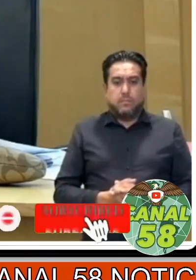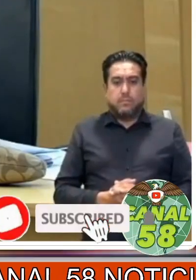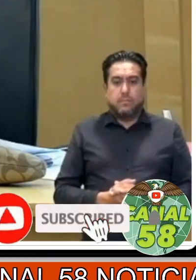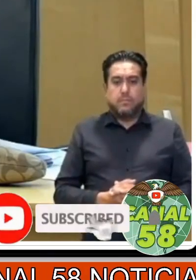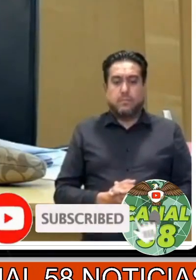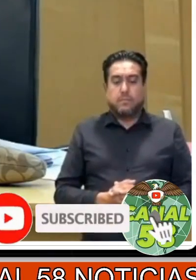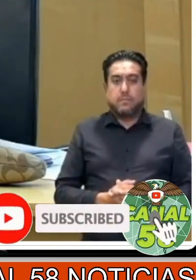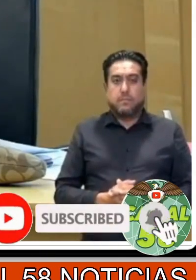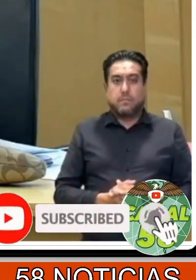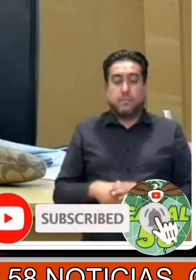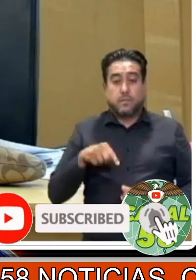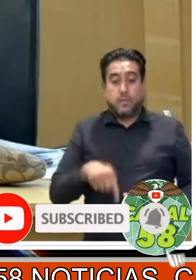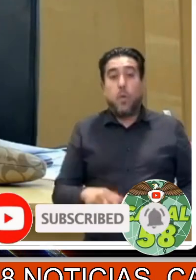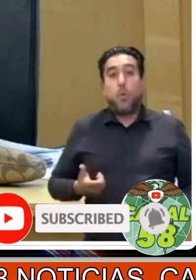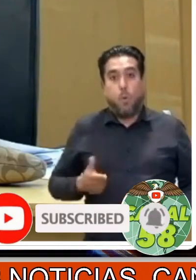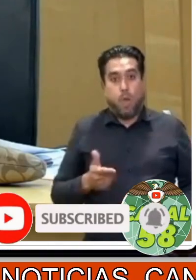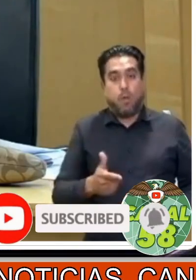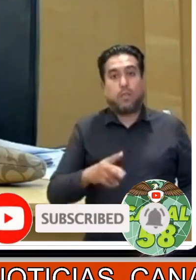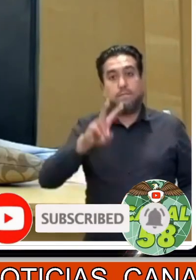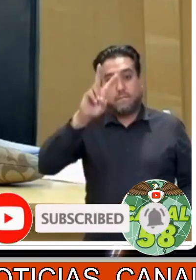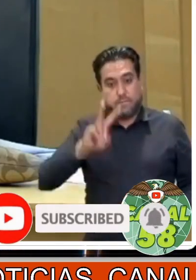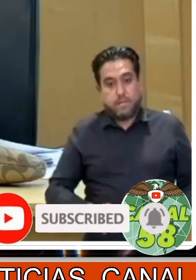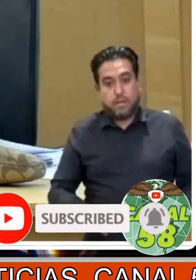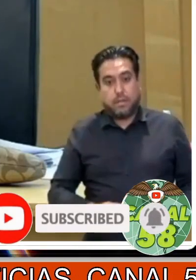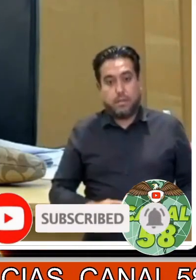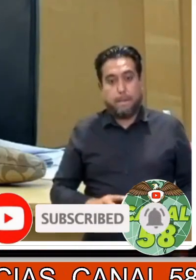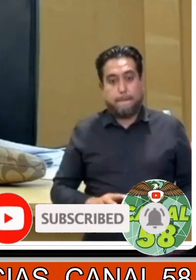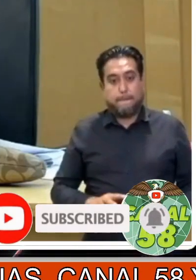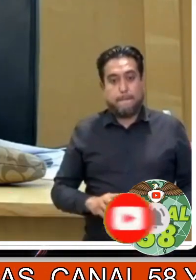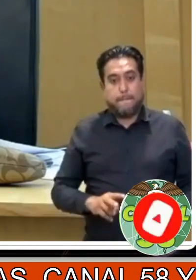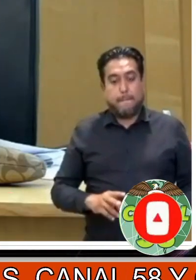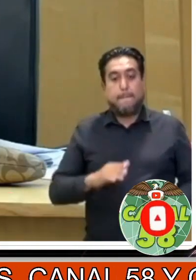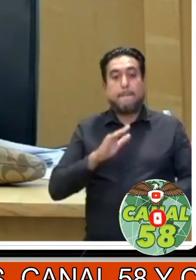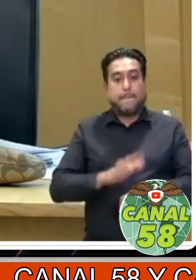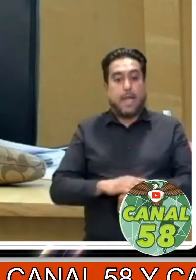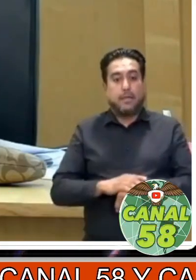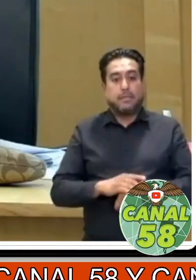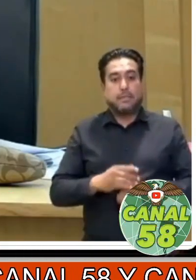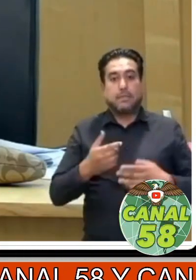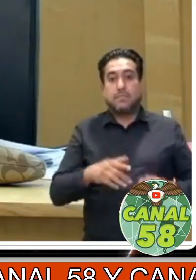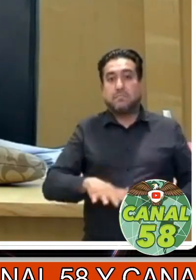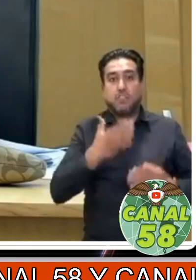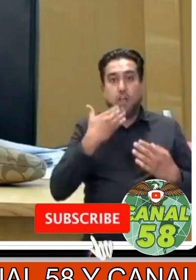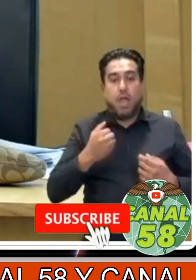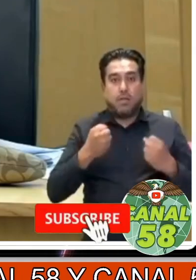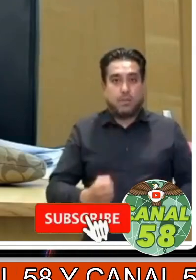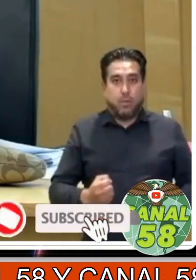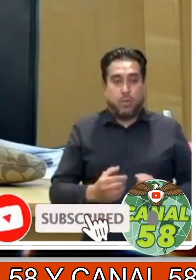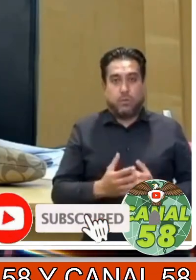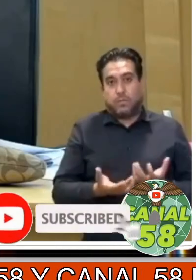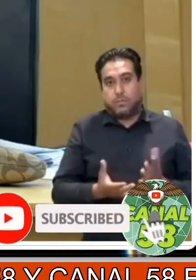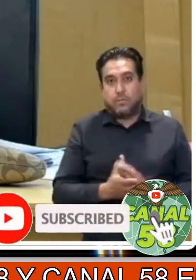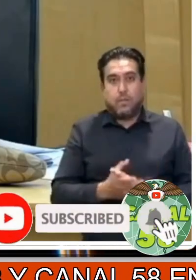años. Y Guanajuato efectivamente es más inseguro. Me parece que el fenómeno